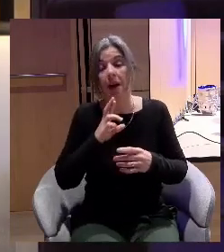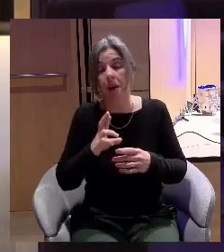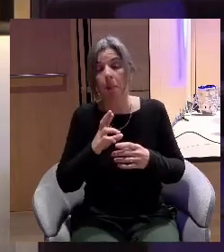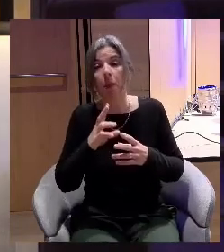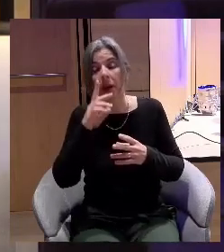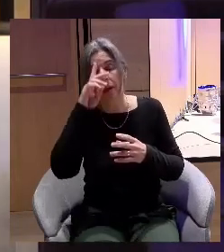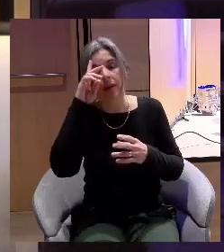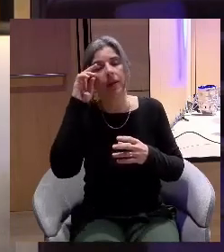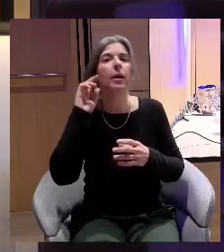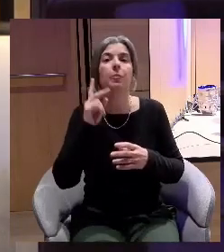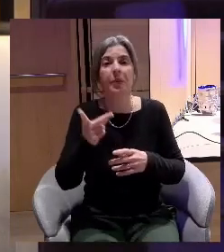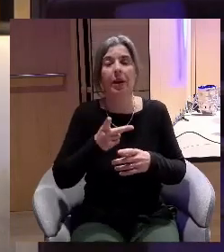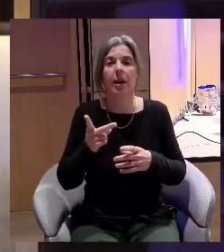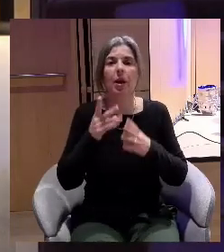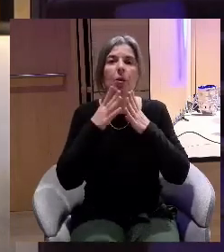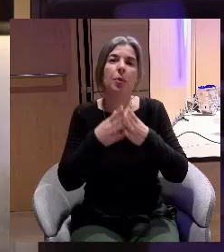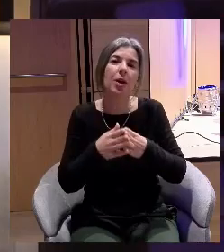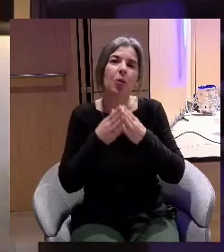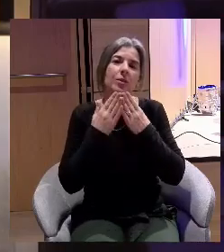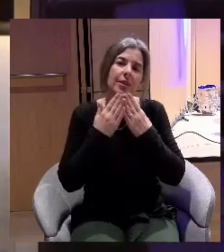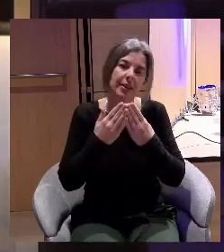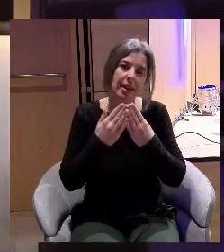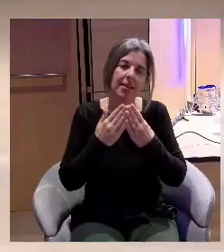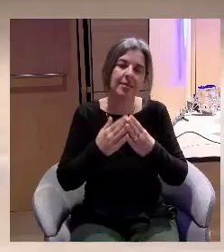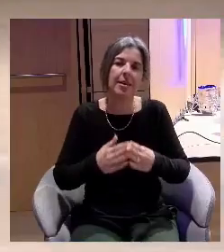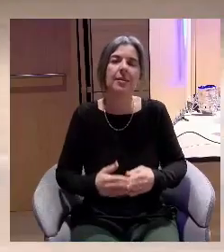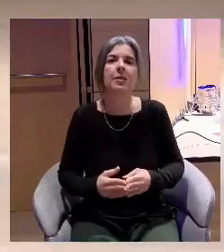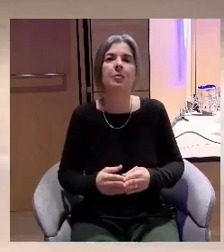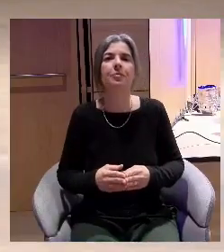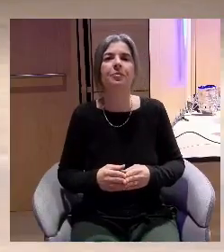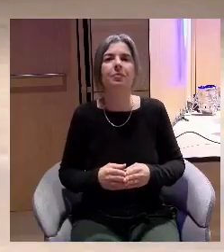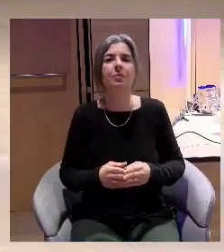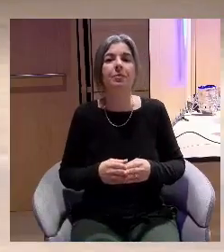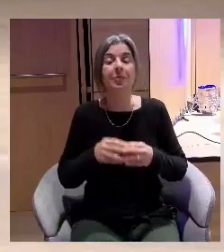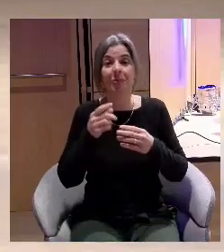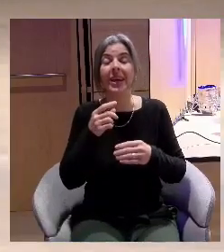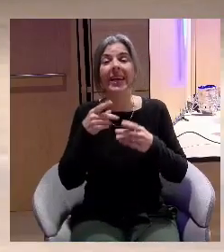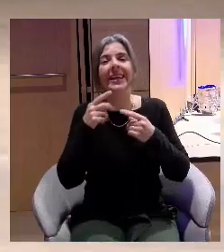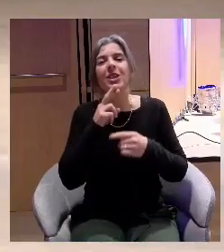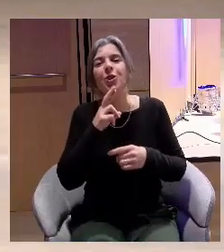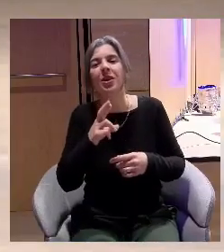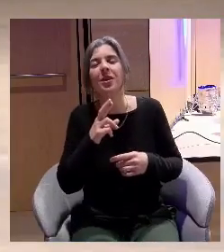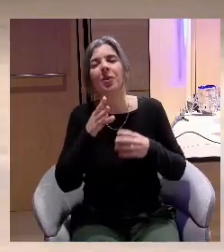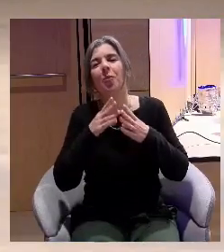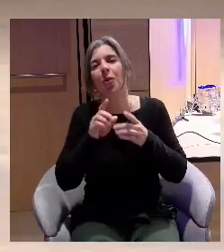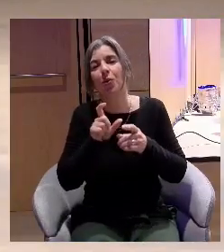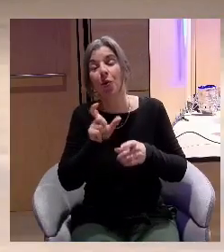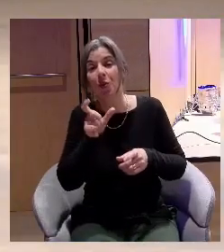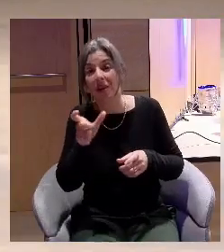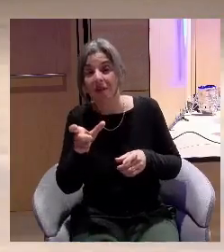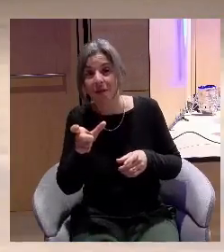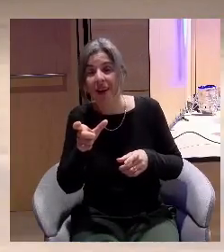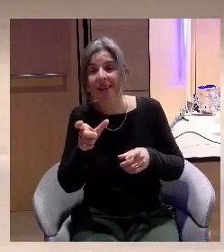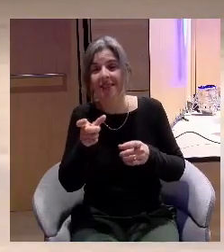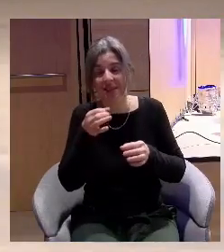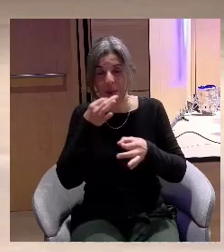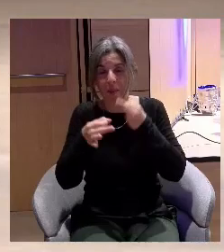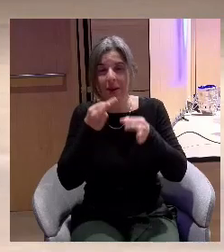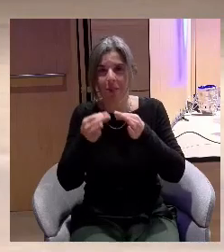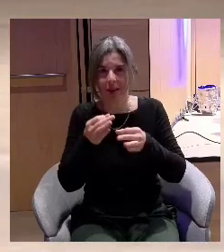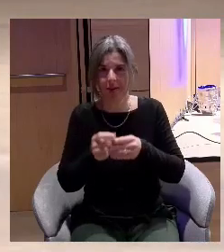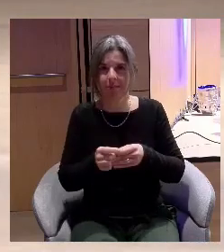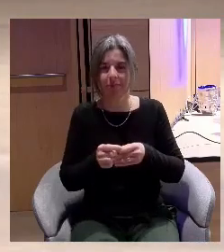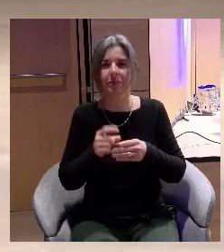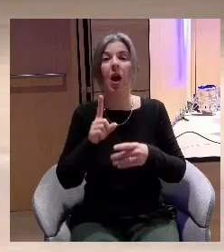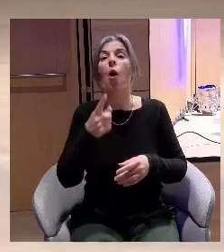dos preguntas, muchas gracias, con una frase que creo que puede explicar y darte una idea de qué sucede. Un